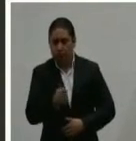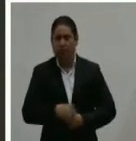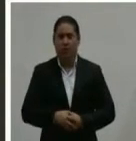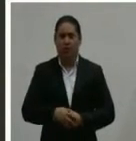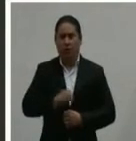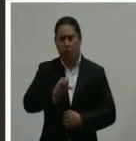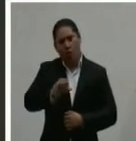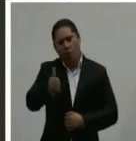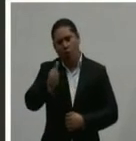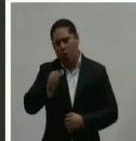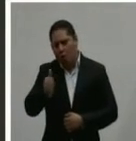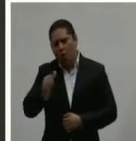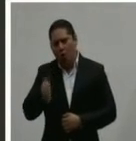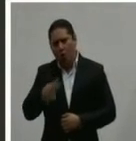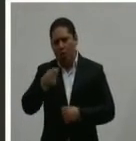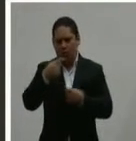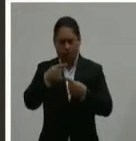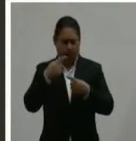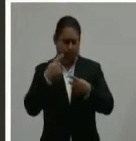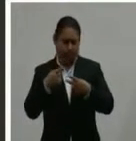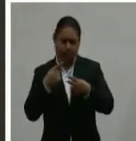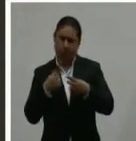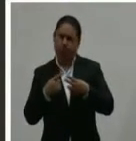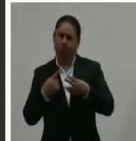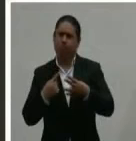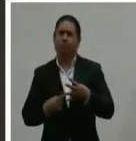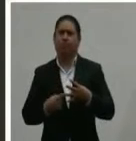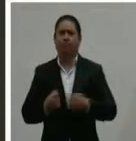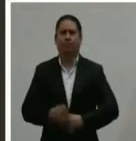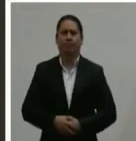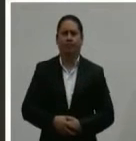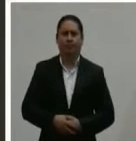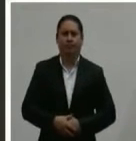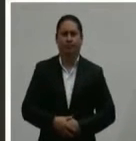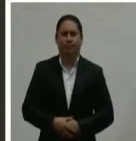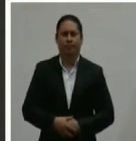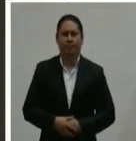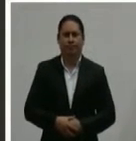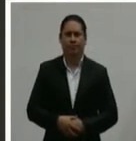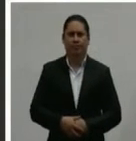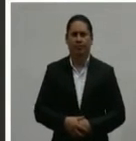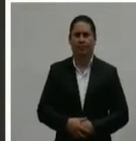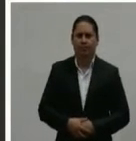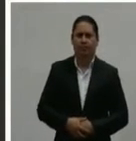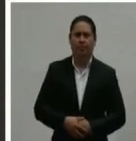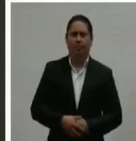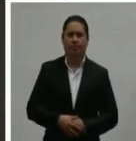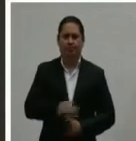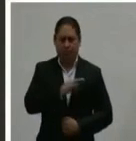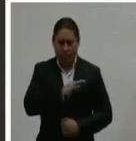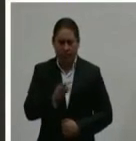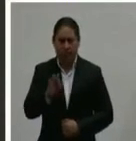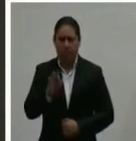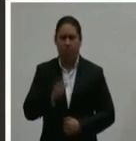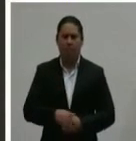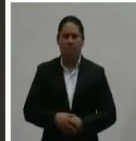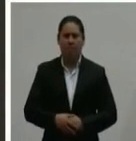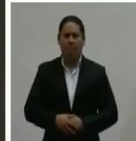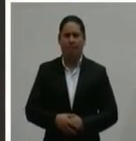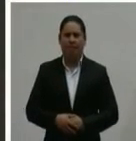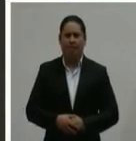y otras no clasificadas en funciones anteriores, permitiendo